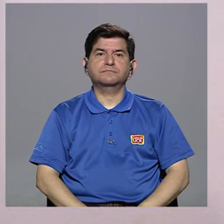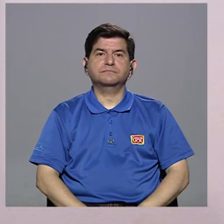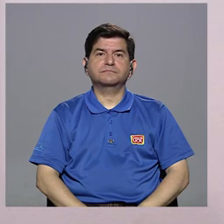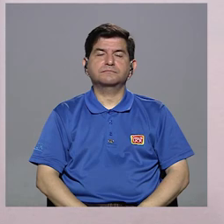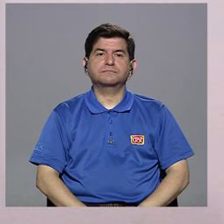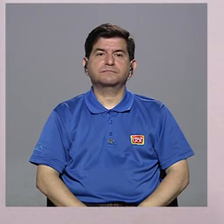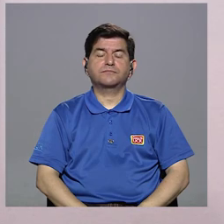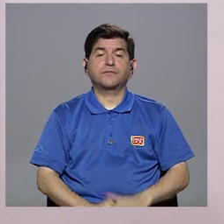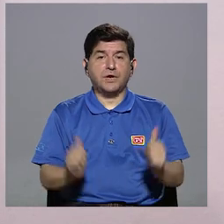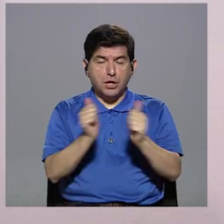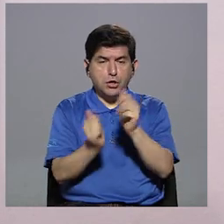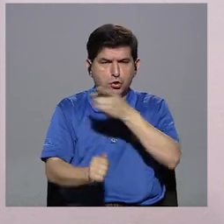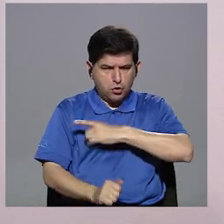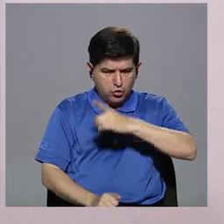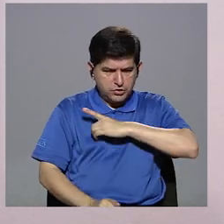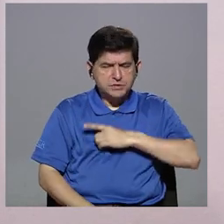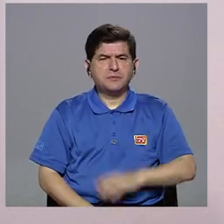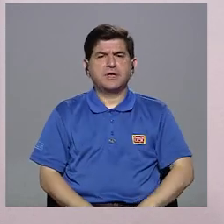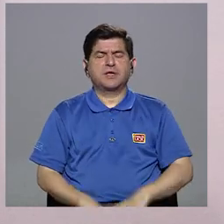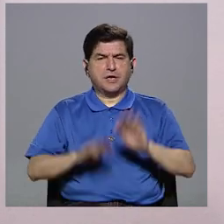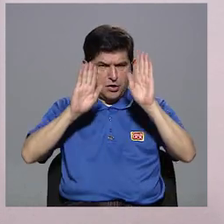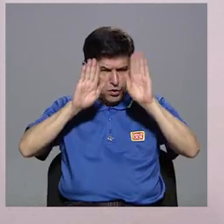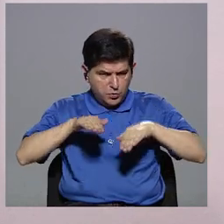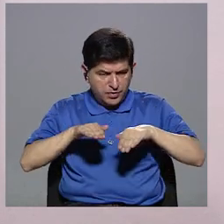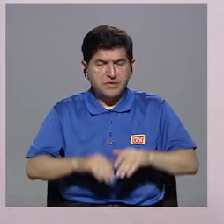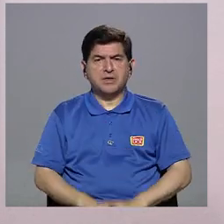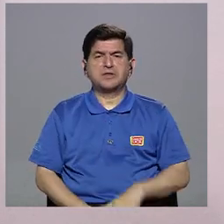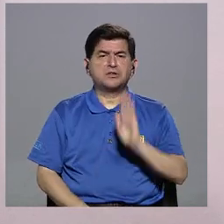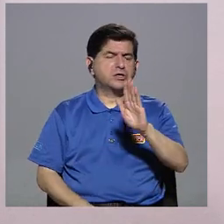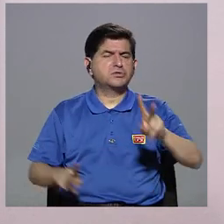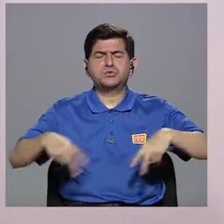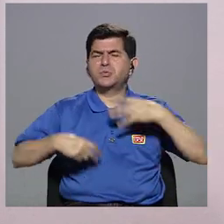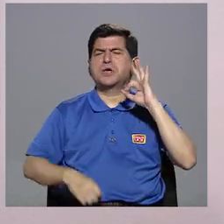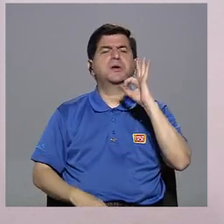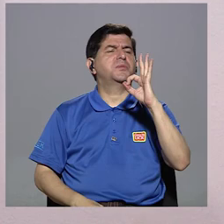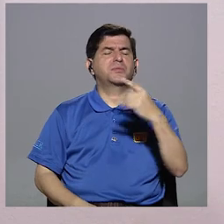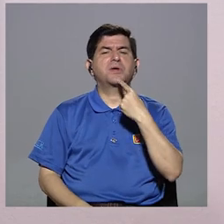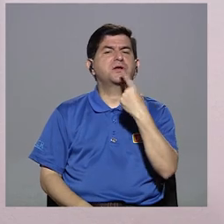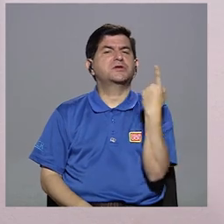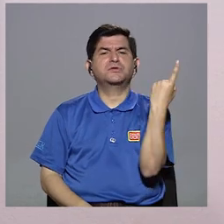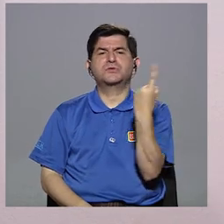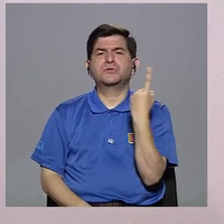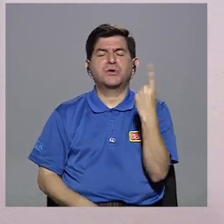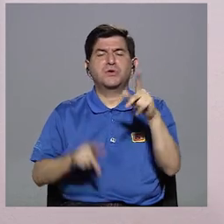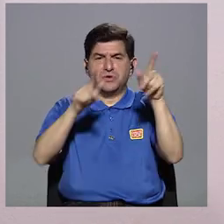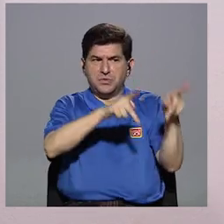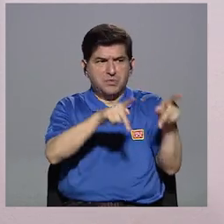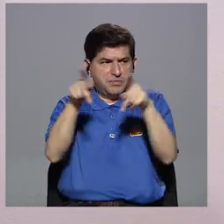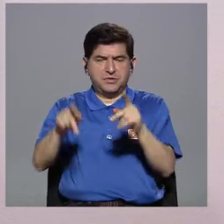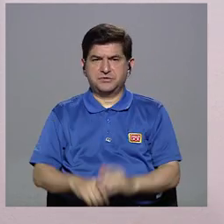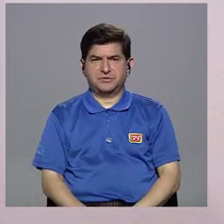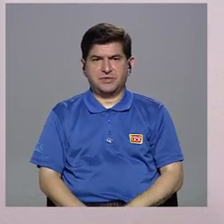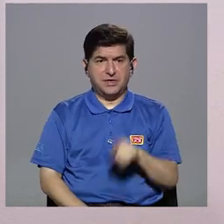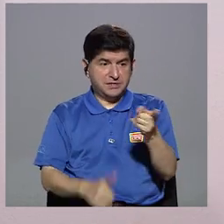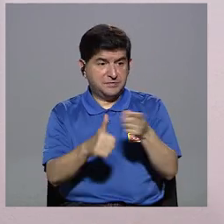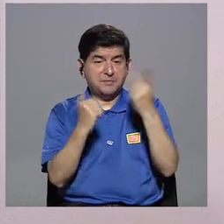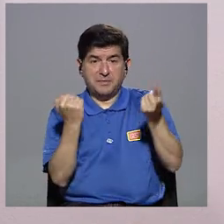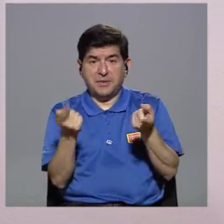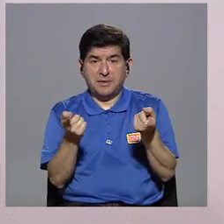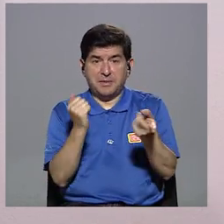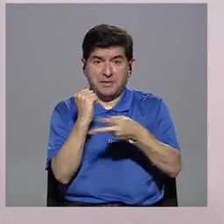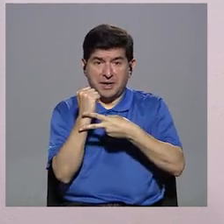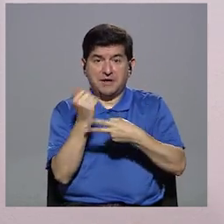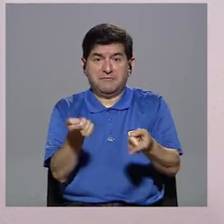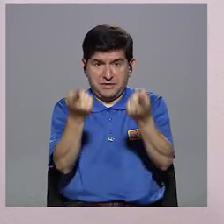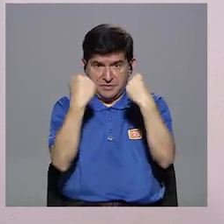y disciplinado obediente va a pasar la vida super mía yo siempre le digo a mis pacientes cuando llegan por